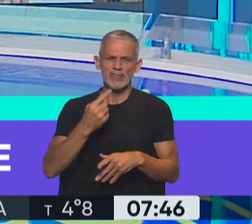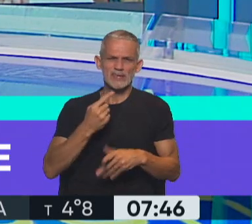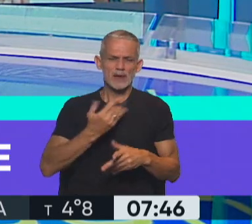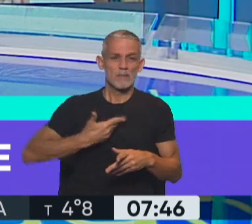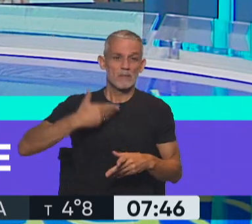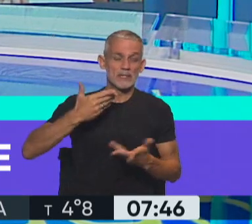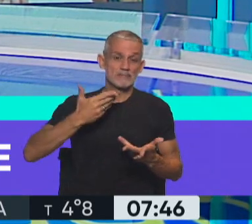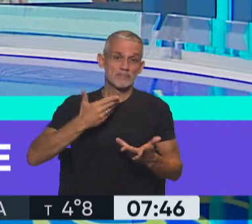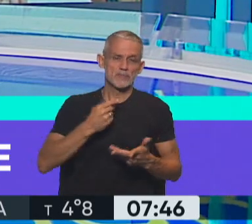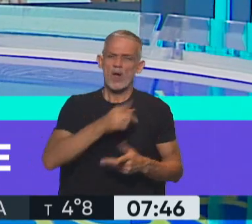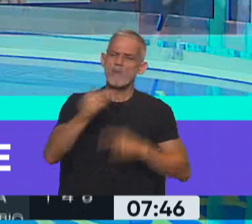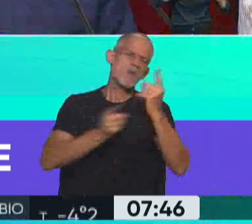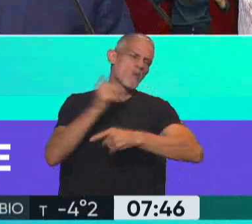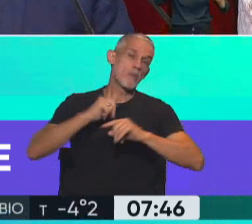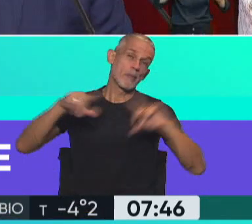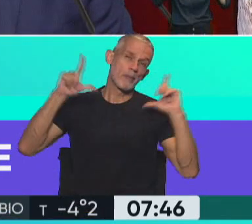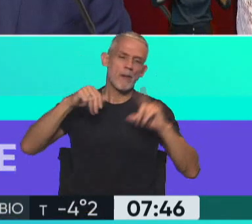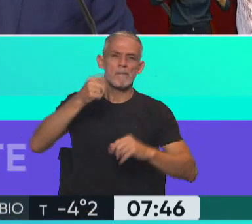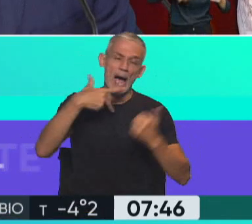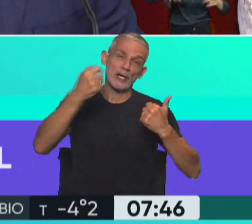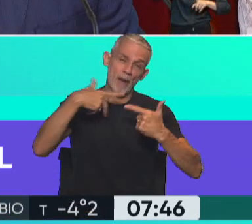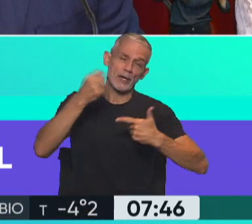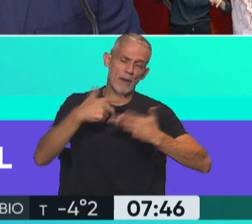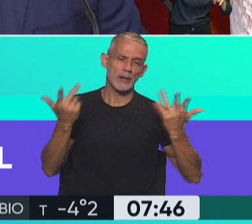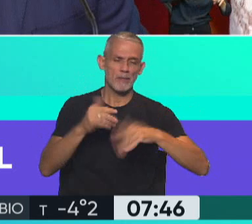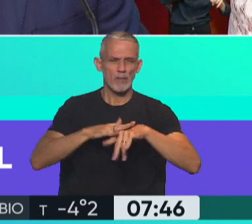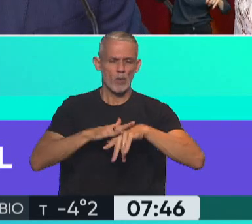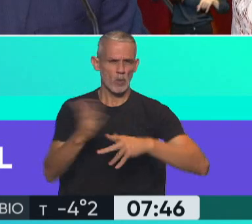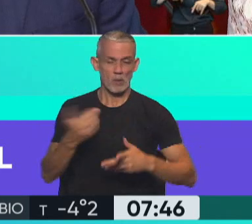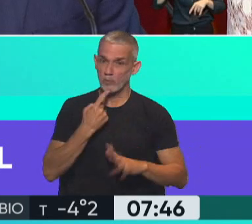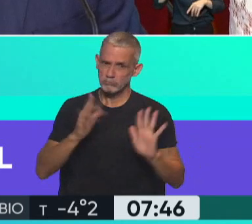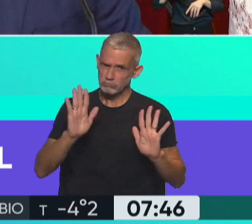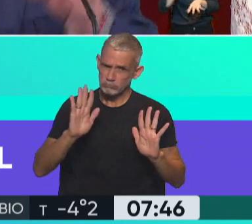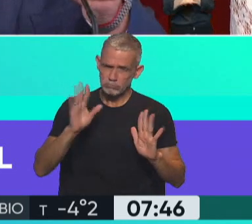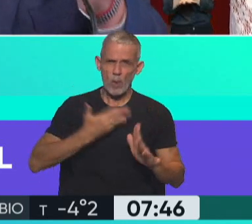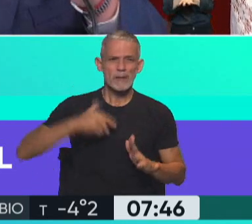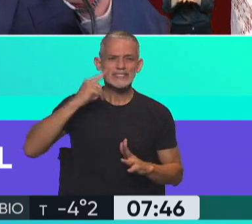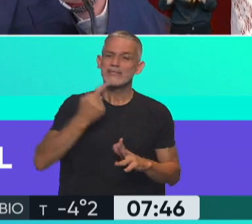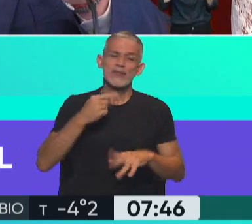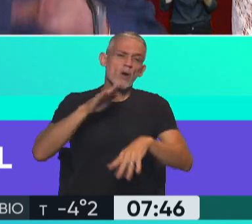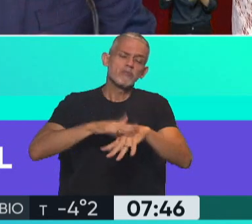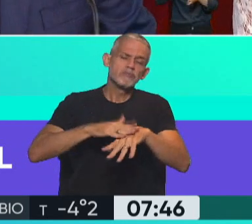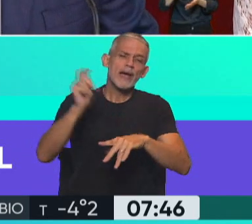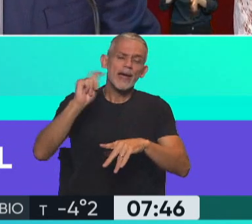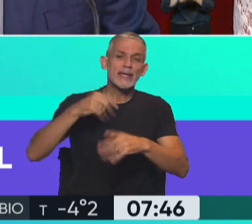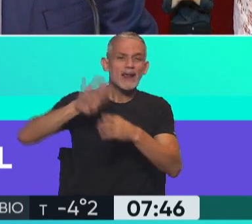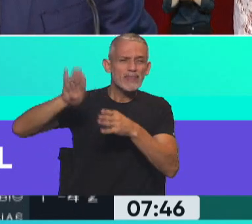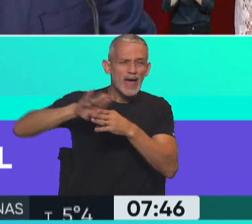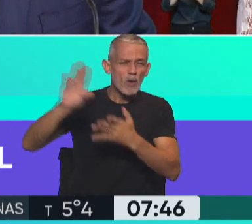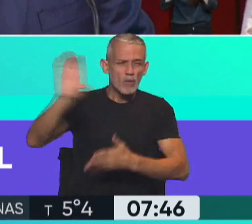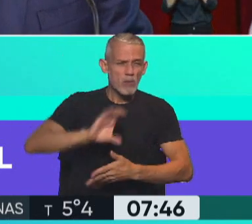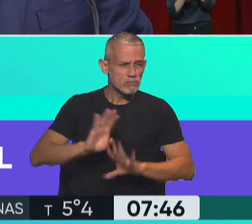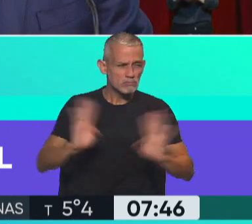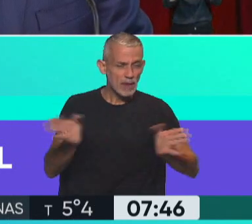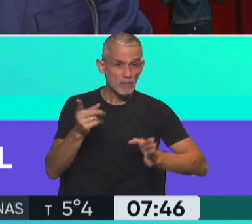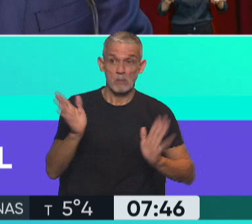al expresidente Mauricio Macri y a Juntos por el Cambio. Y en realidad el presidente dijo que hay que investigar las responsabilidades por el endeudamiento.